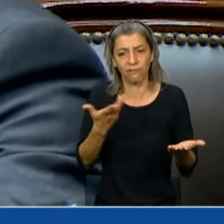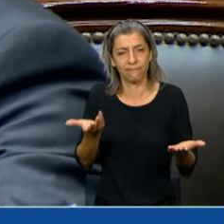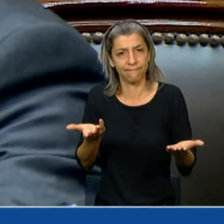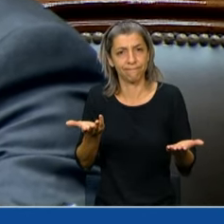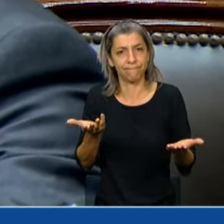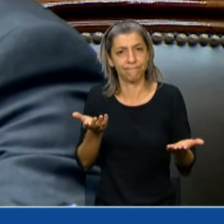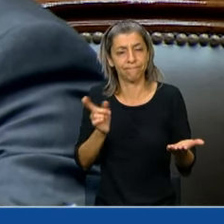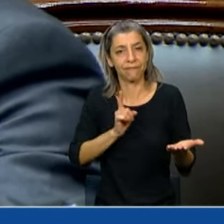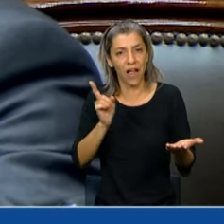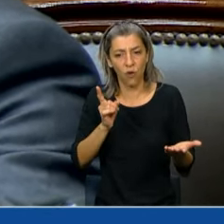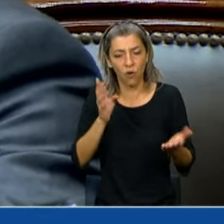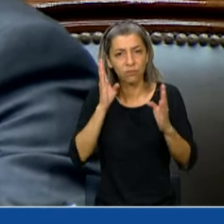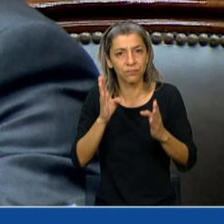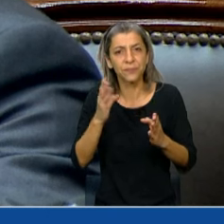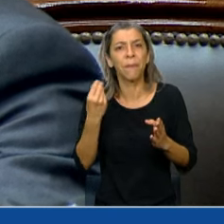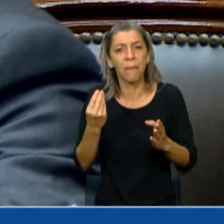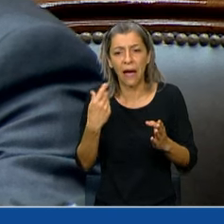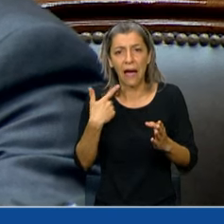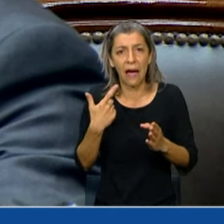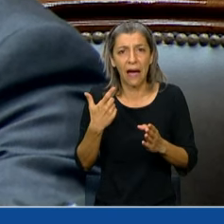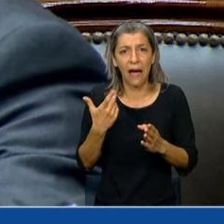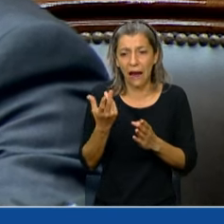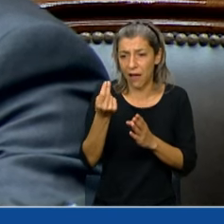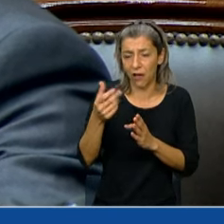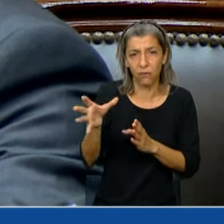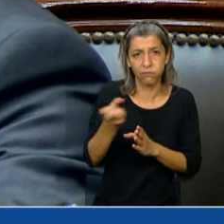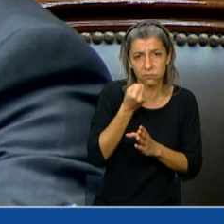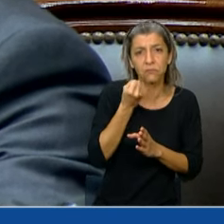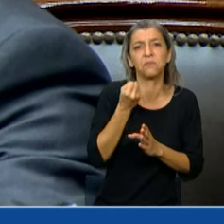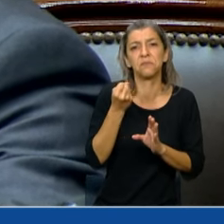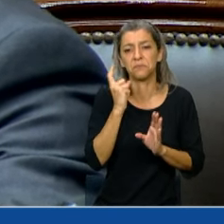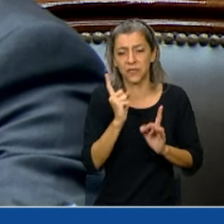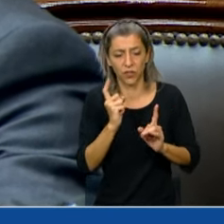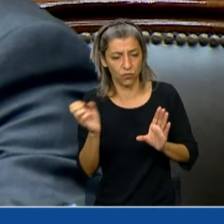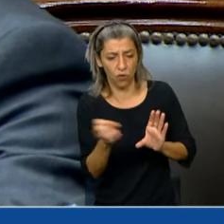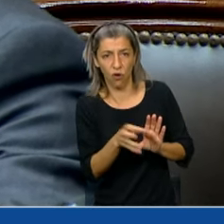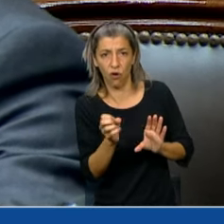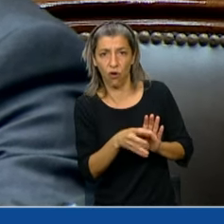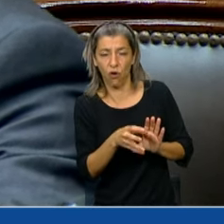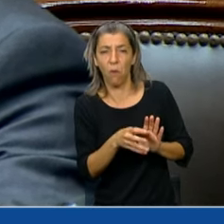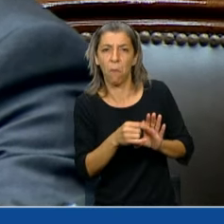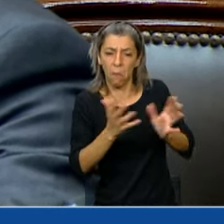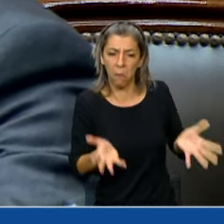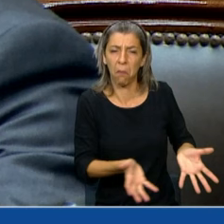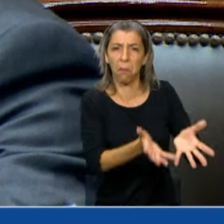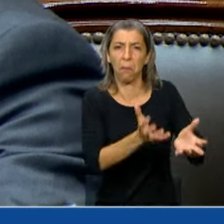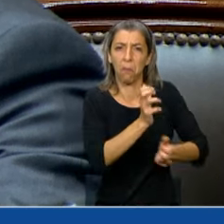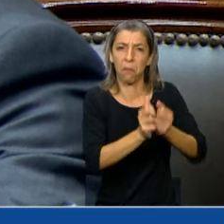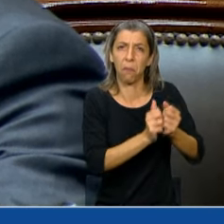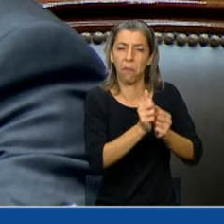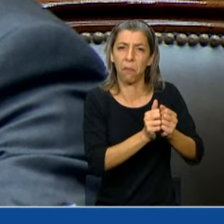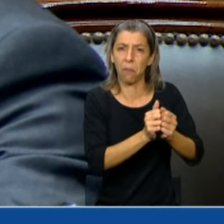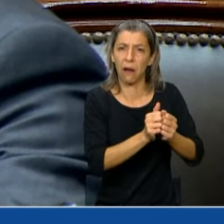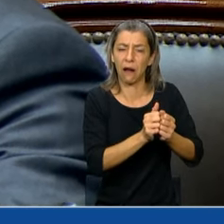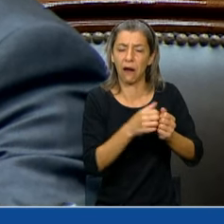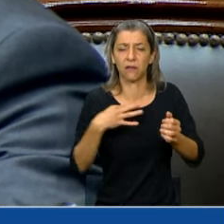específicamente a asignarse al financiamiento de este fondo para el fomento de la industria